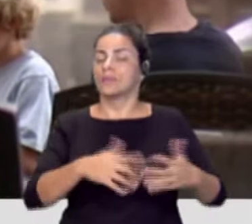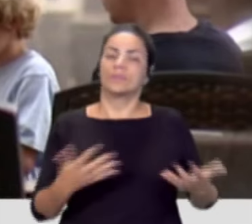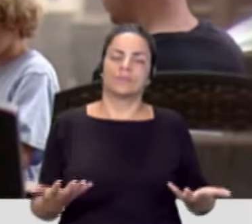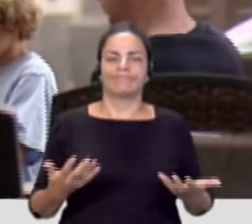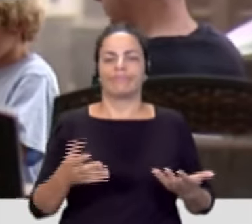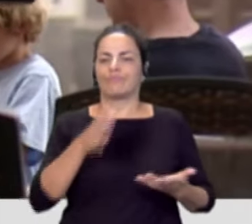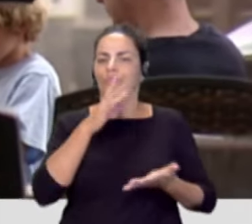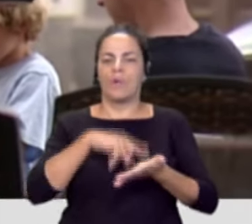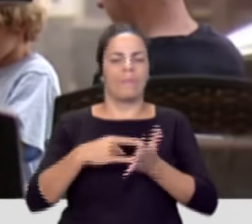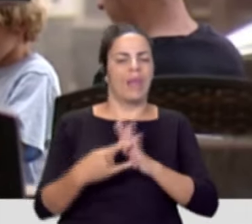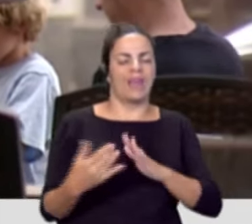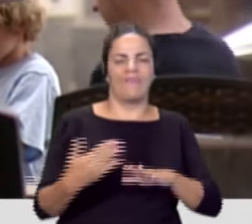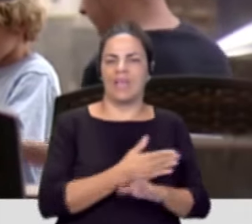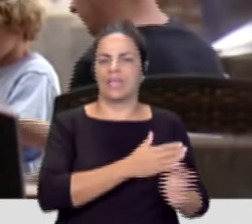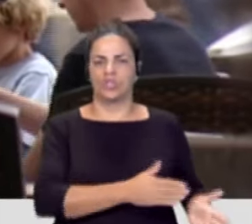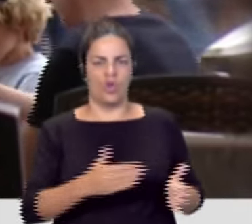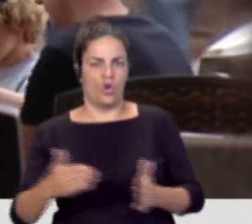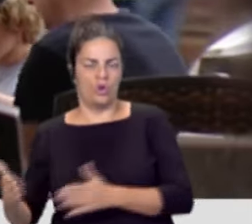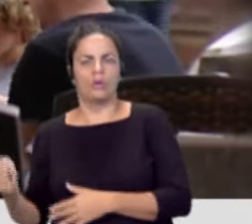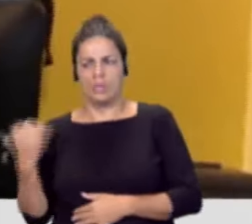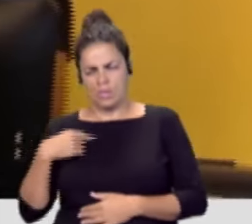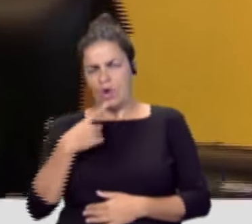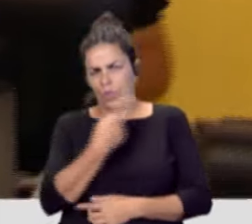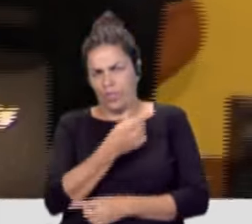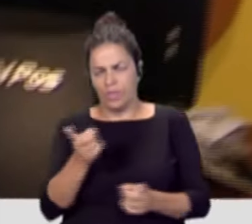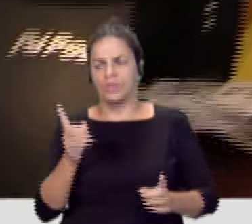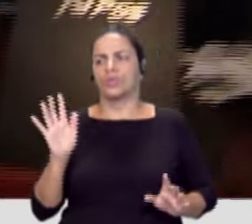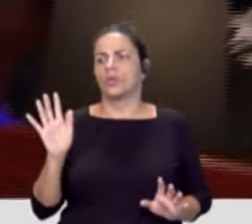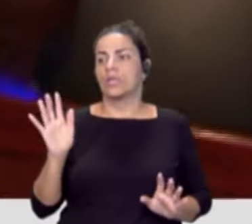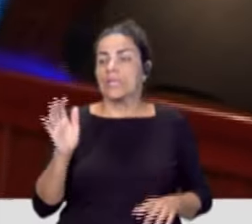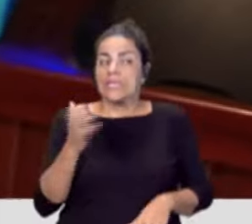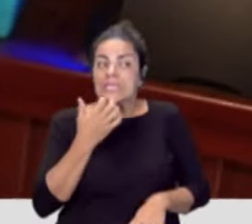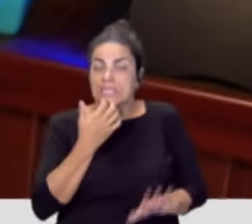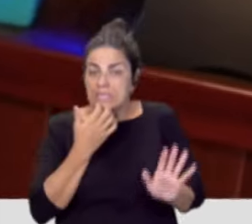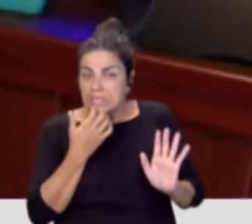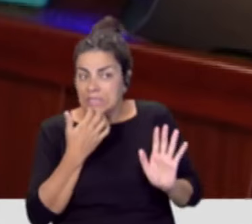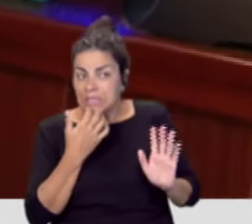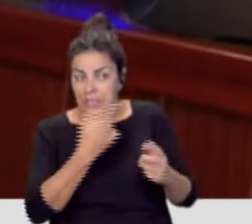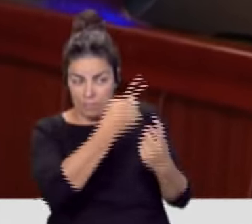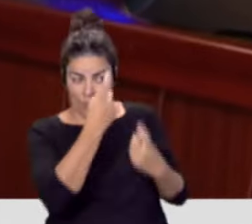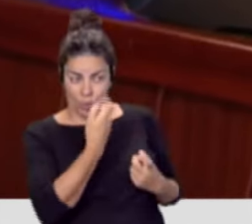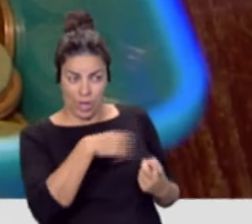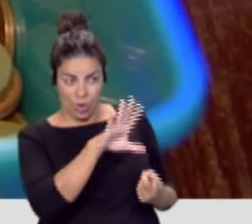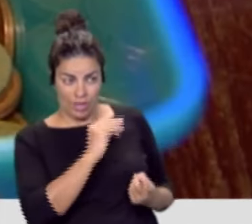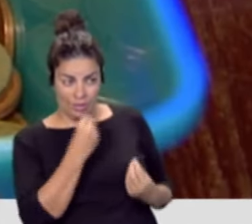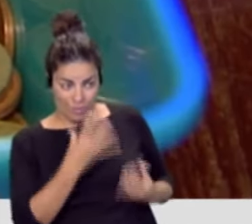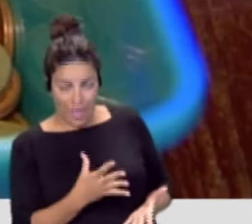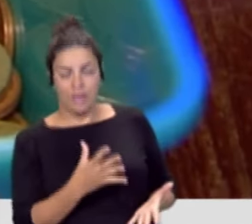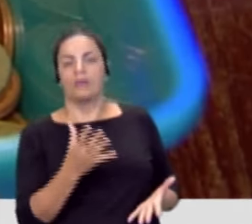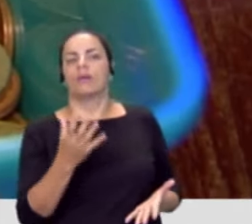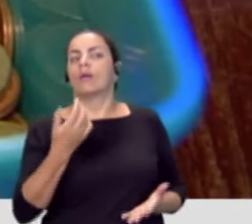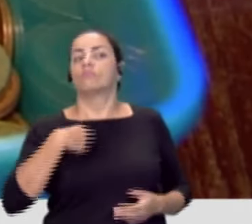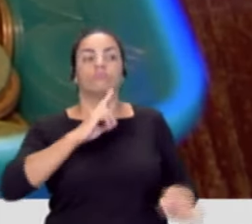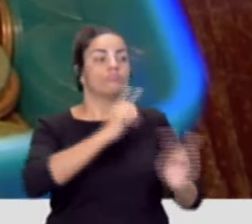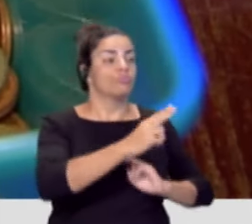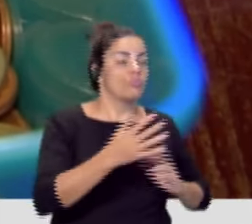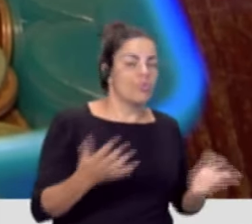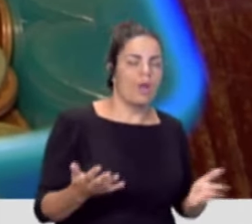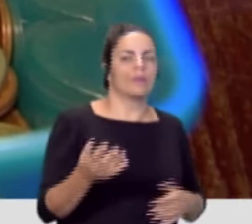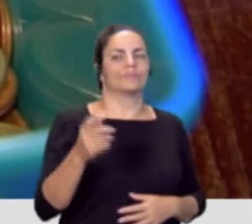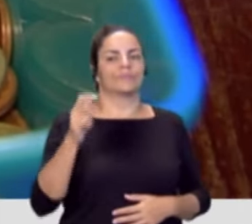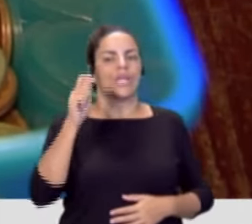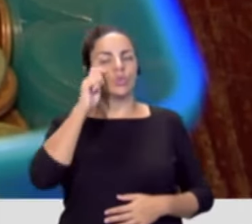planificación, y lo hemos dicho, y si realmente yo he entendido la pregunta, yo creo que le contestaría de que el turismo es